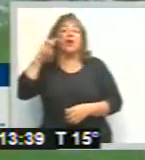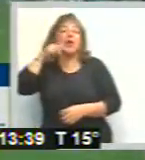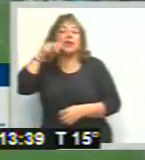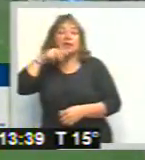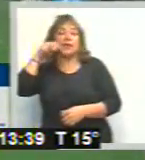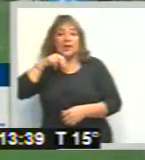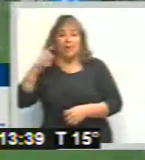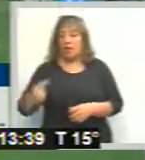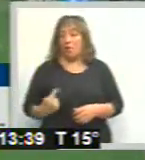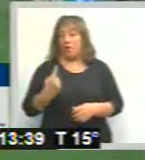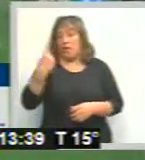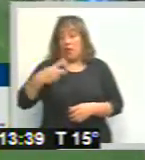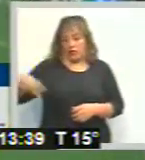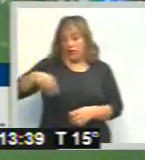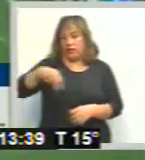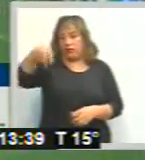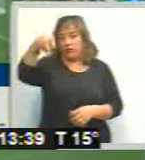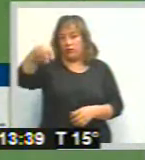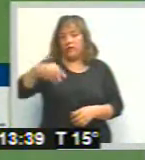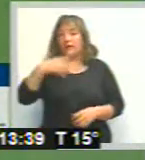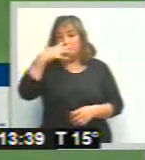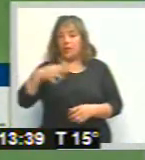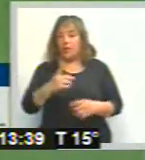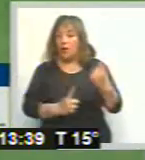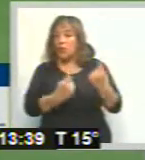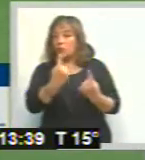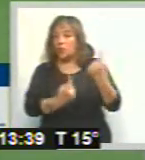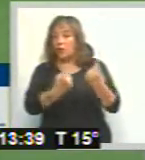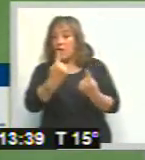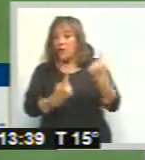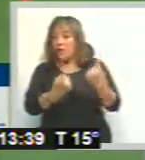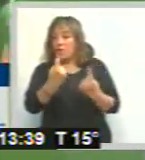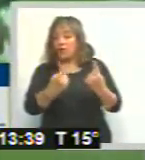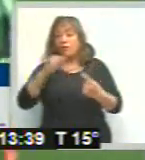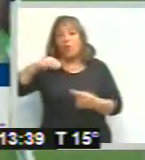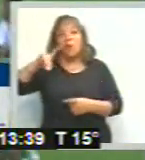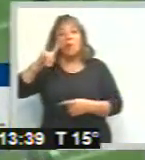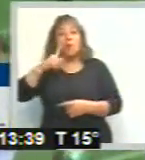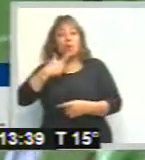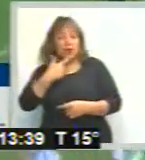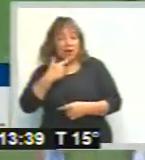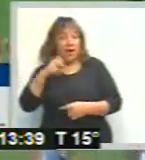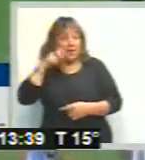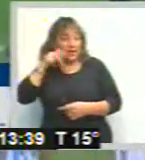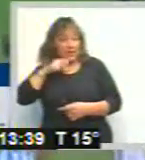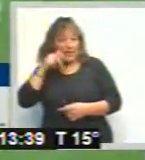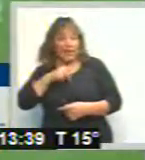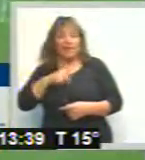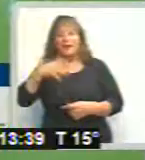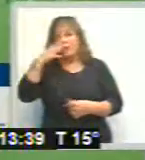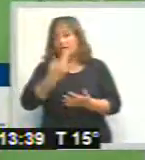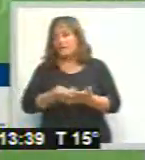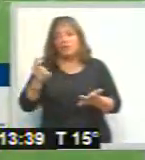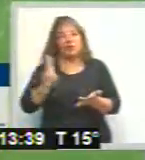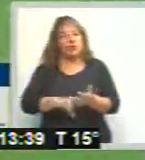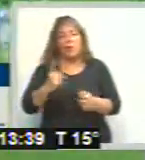primer tanto de Leo Messi, el empate, el 1-1, llegaba a través de Musa, ahí está la reiteración, no podía